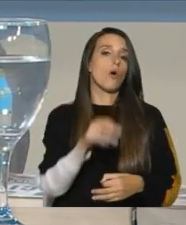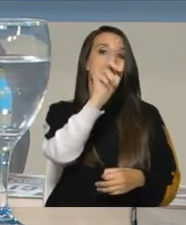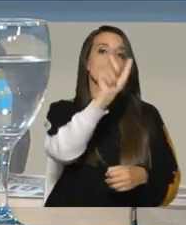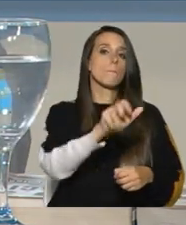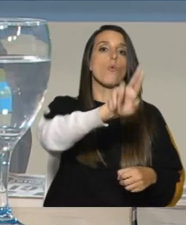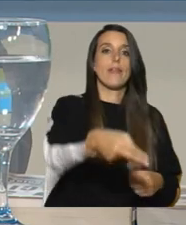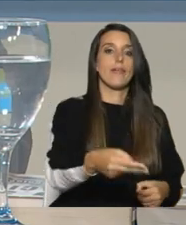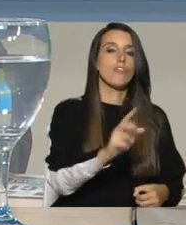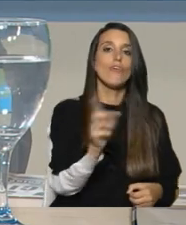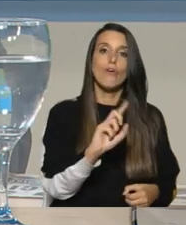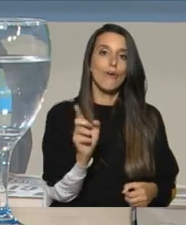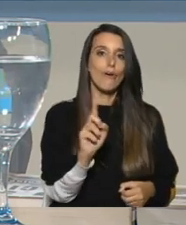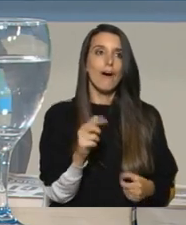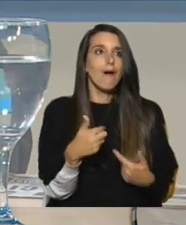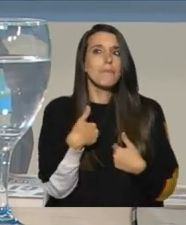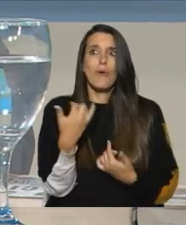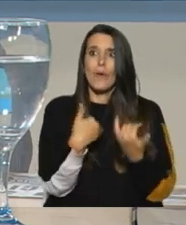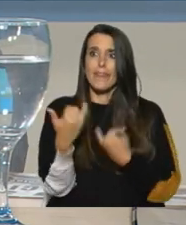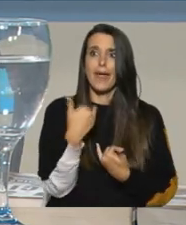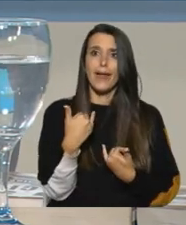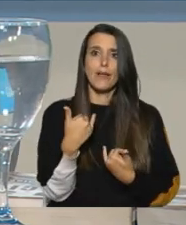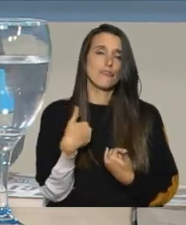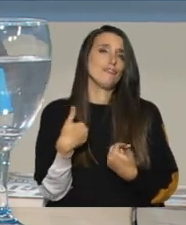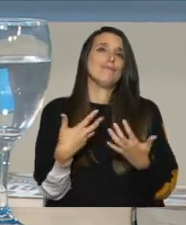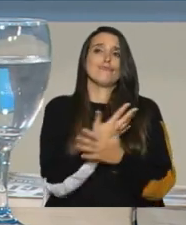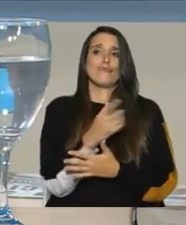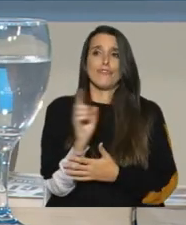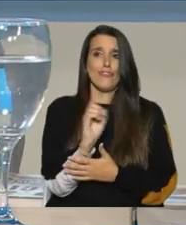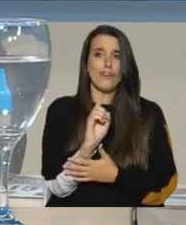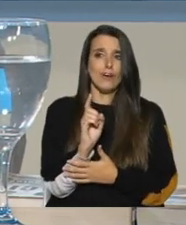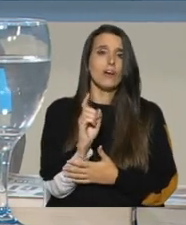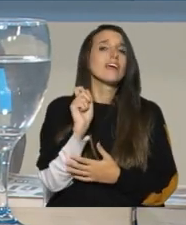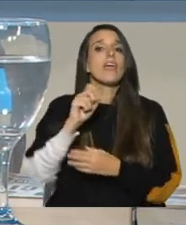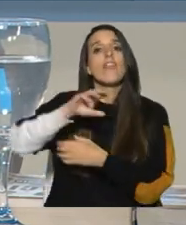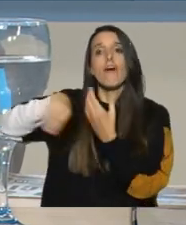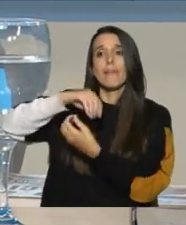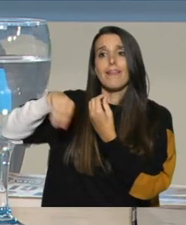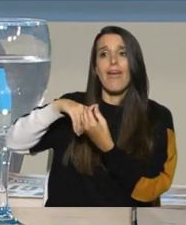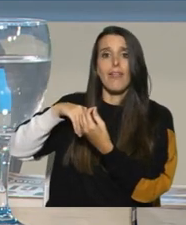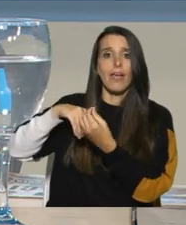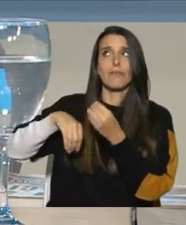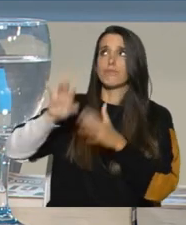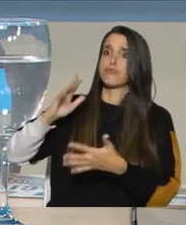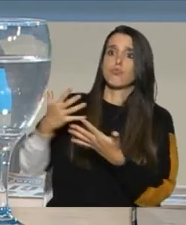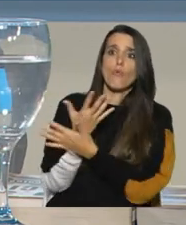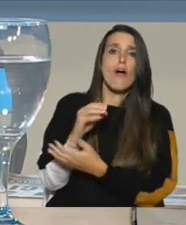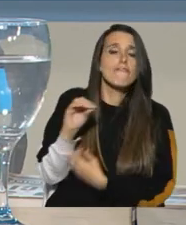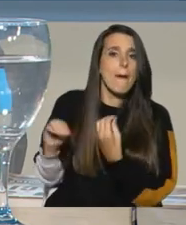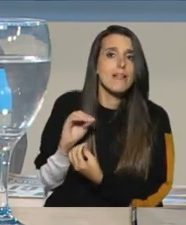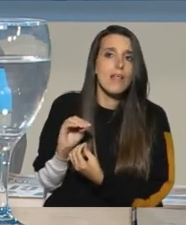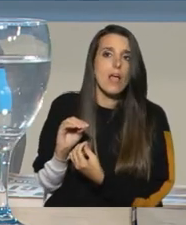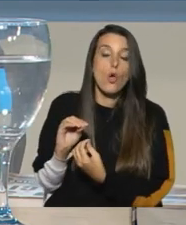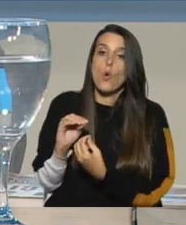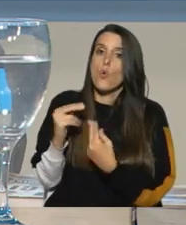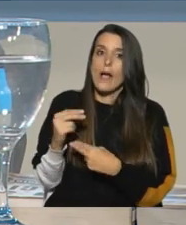hago melodrama, ni mucho menos soy la víctima. Las víctimas son nuestros familiares, obviamente. Nunca permití